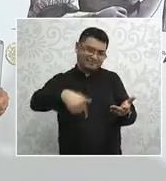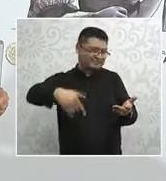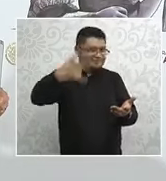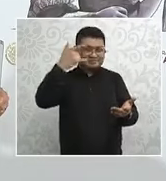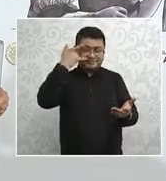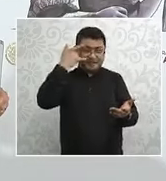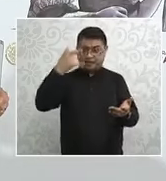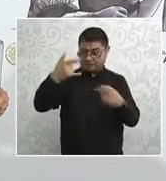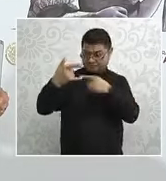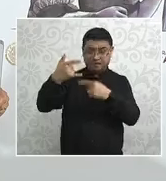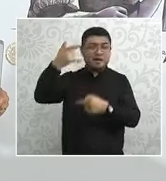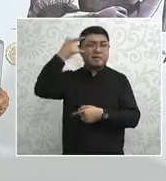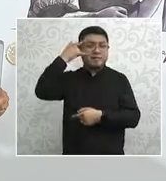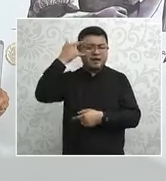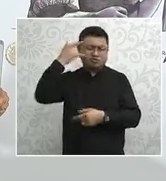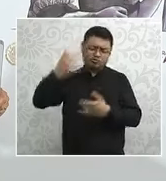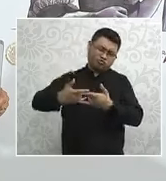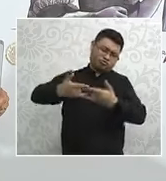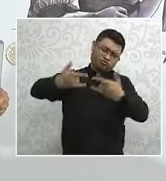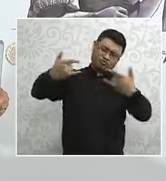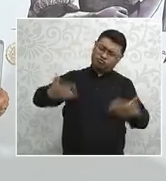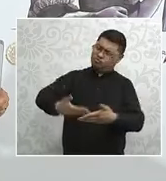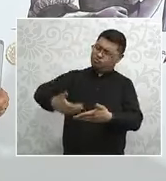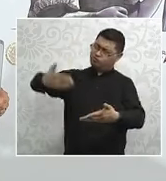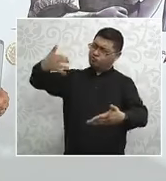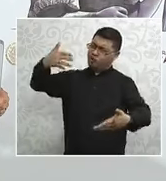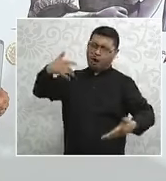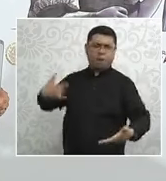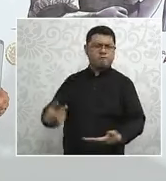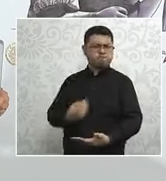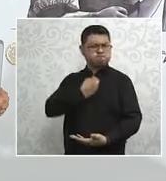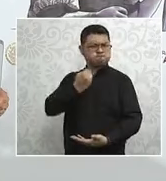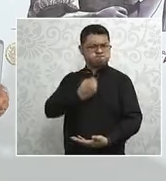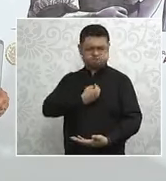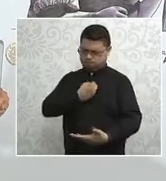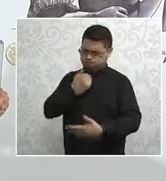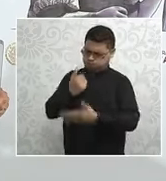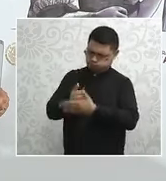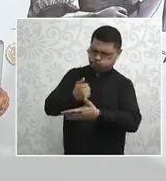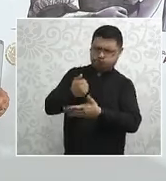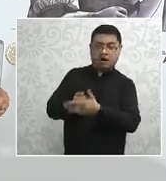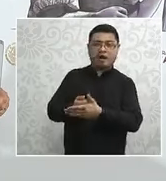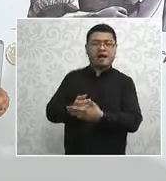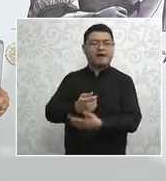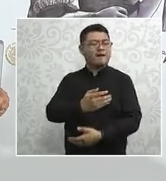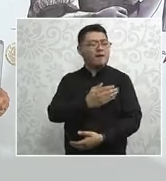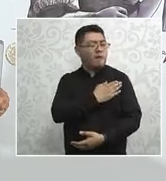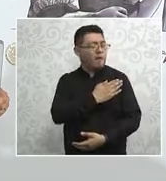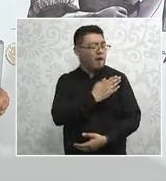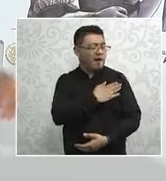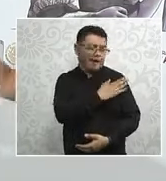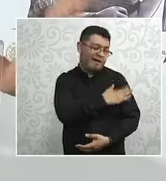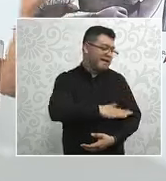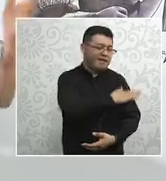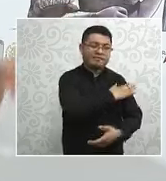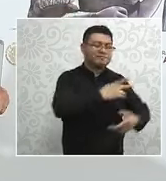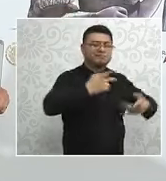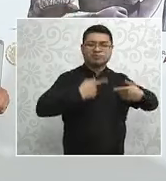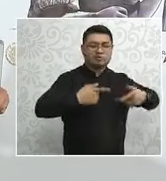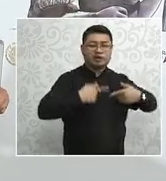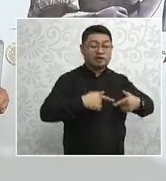historia símbolo de resistencia de lucha de gente buena su pueblo es maravilloso y además